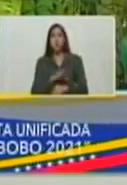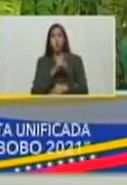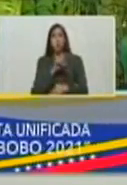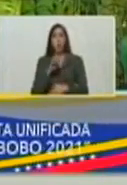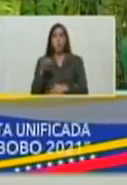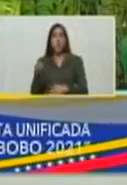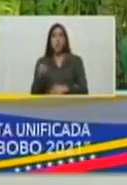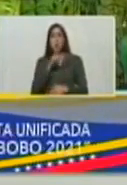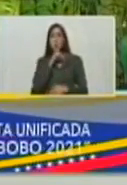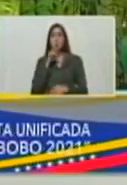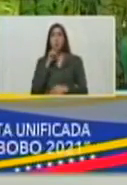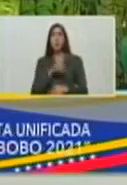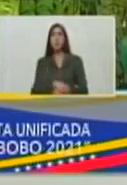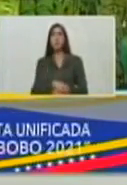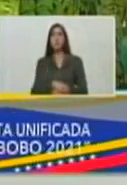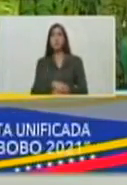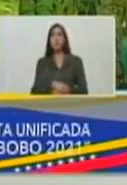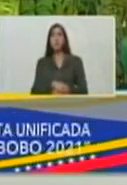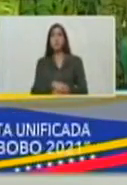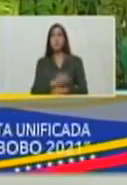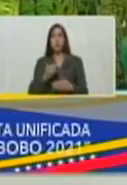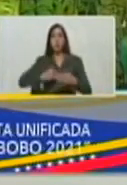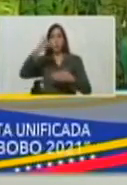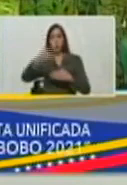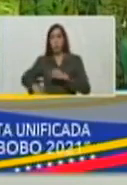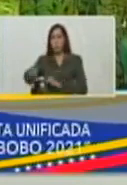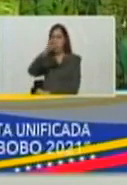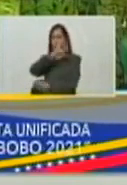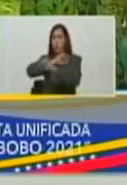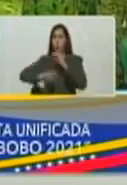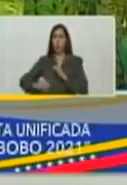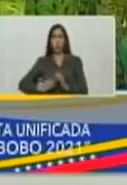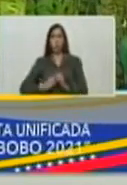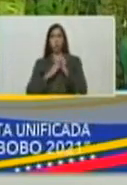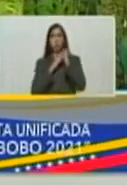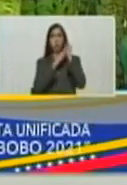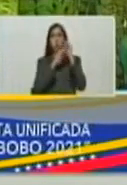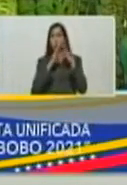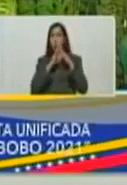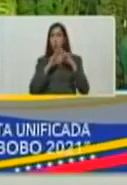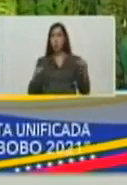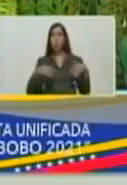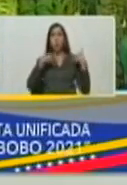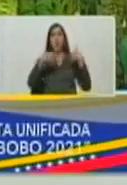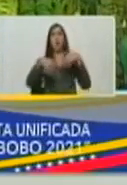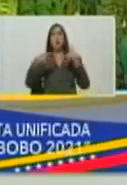Lares. Ha estado al frente en la conducción de todas las tropas